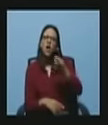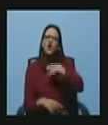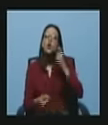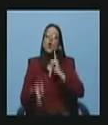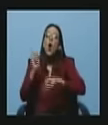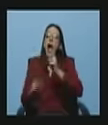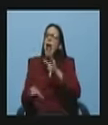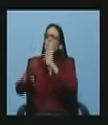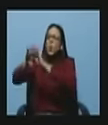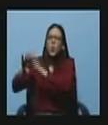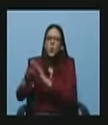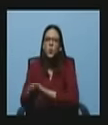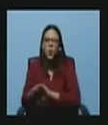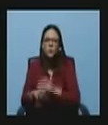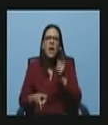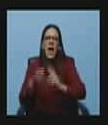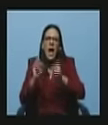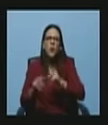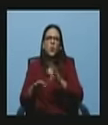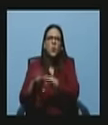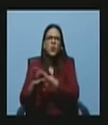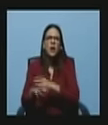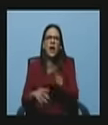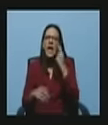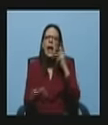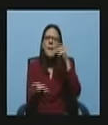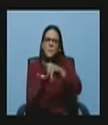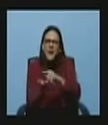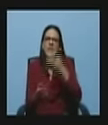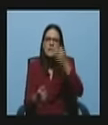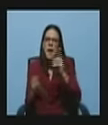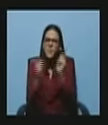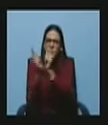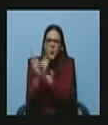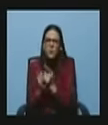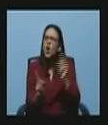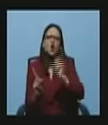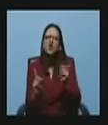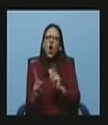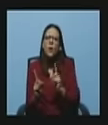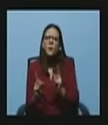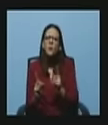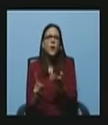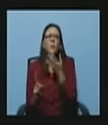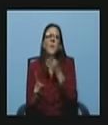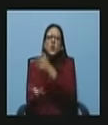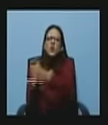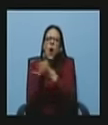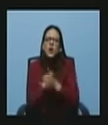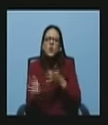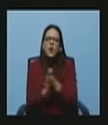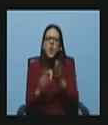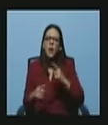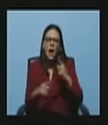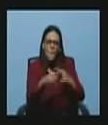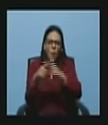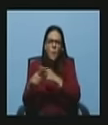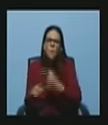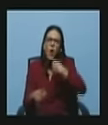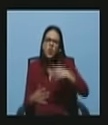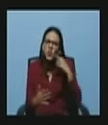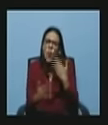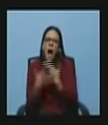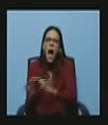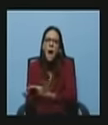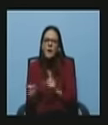algunos que siempre han estado aceptando la factura de algo. No, que ayudaran con la contribución para aportarle